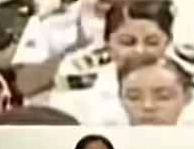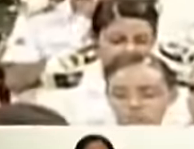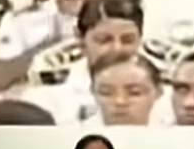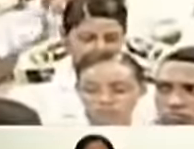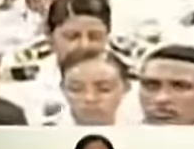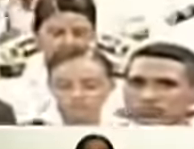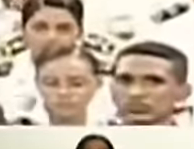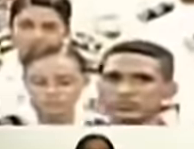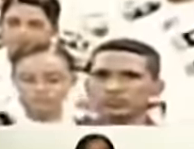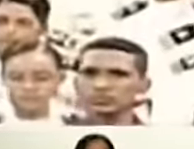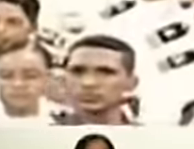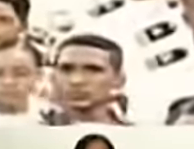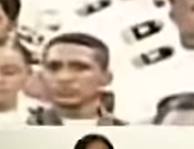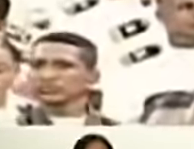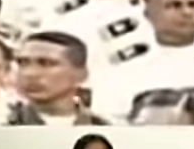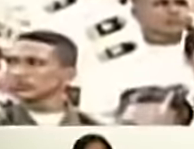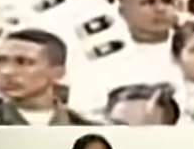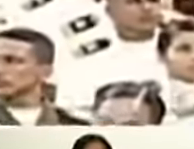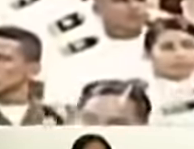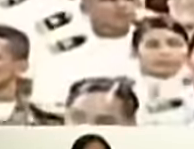Los esperamos en la bajadita.